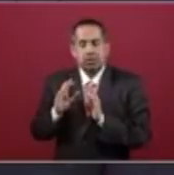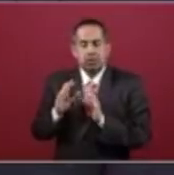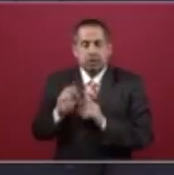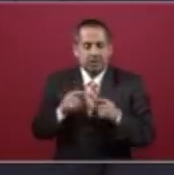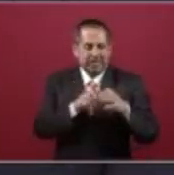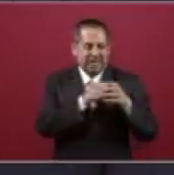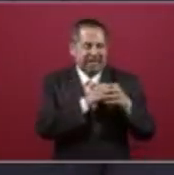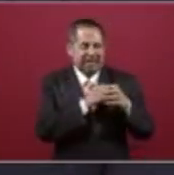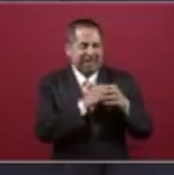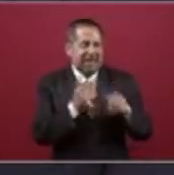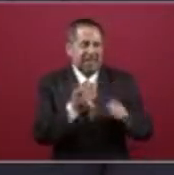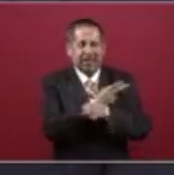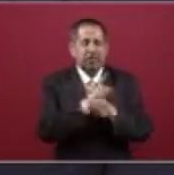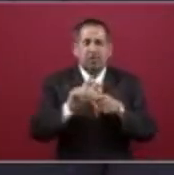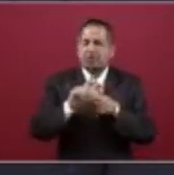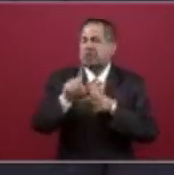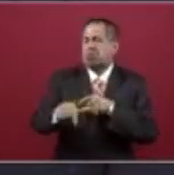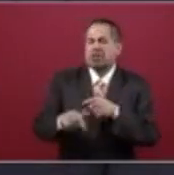post-neoliberalismo.